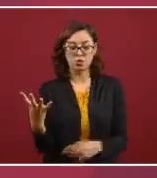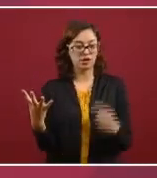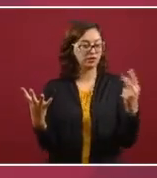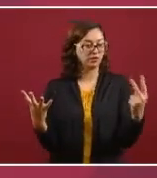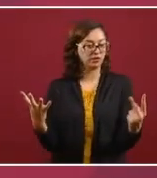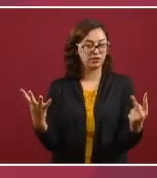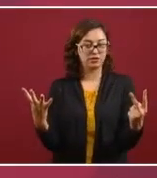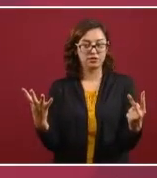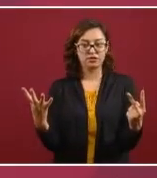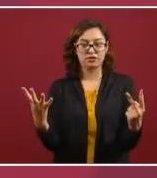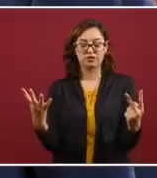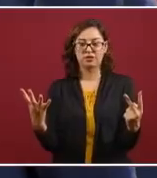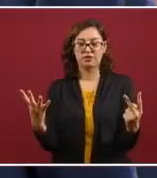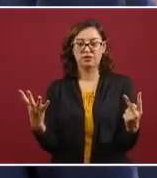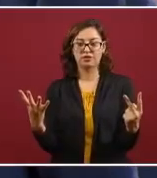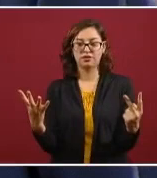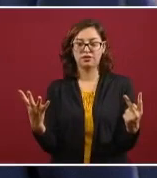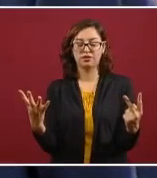Yankee.